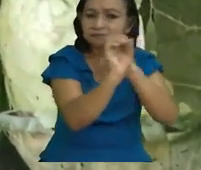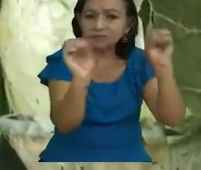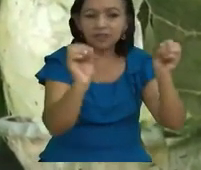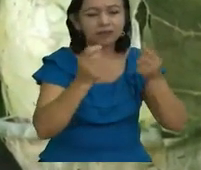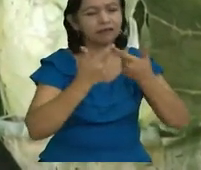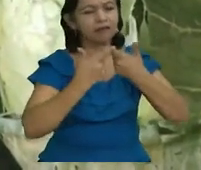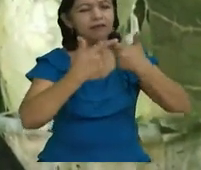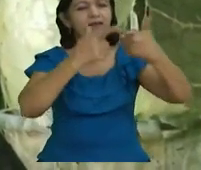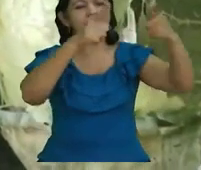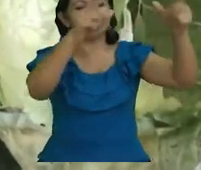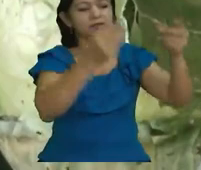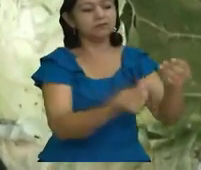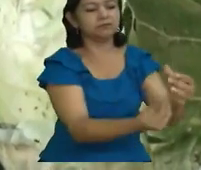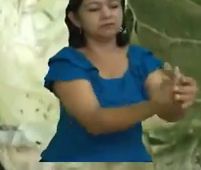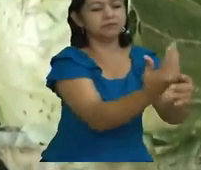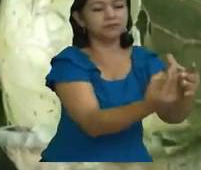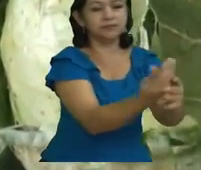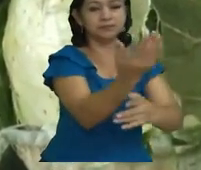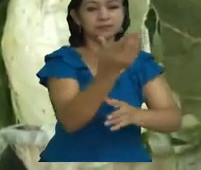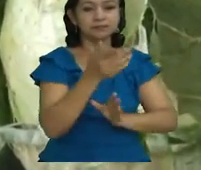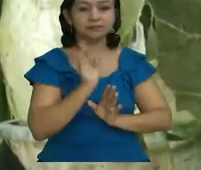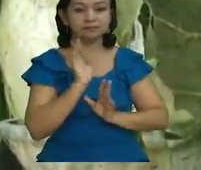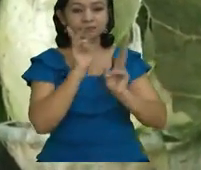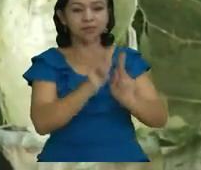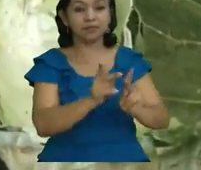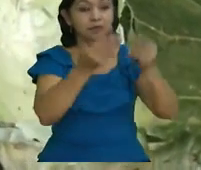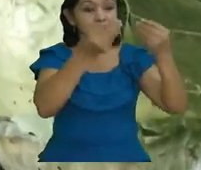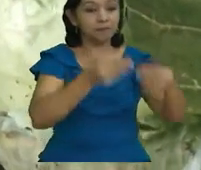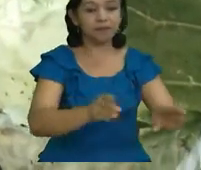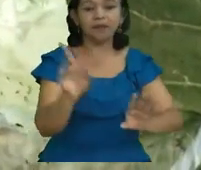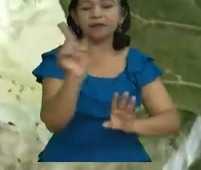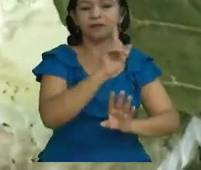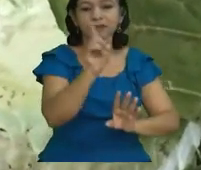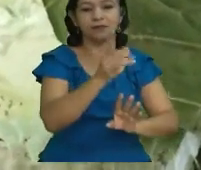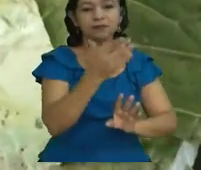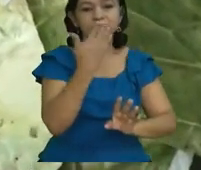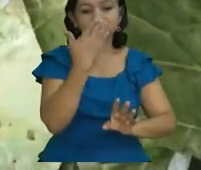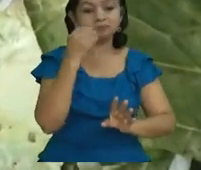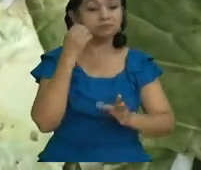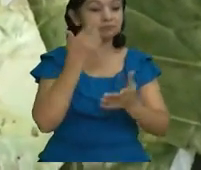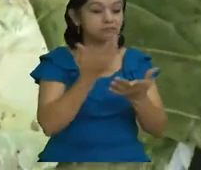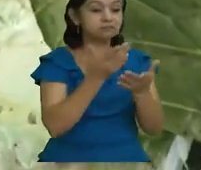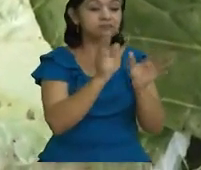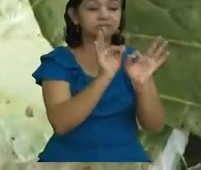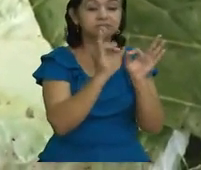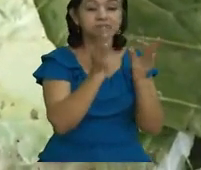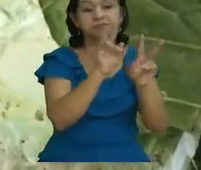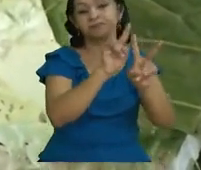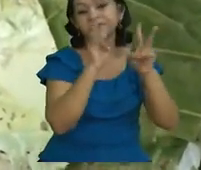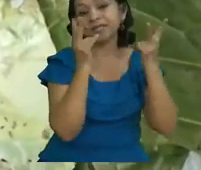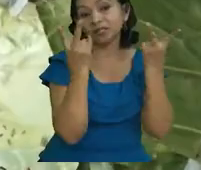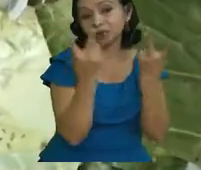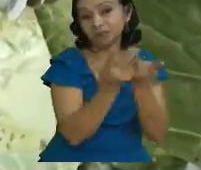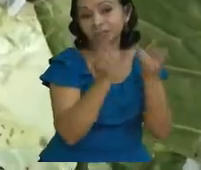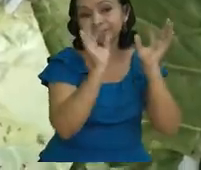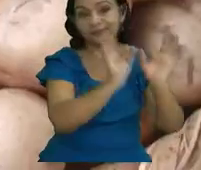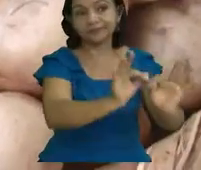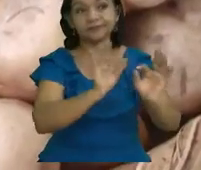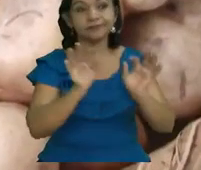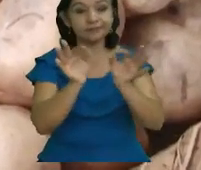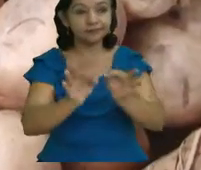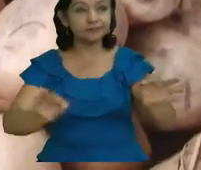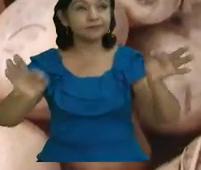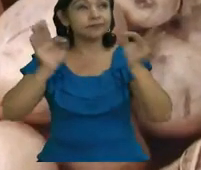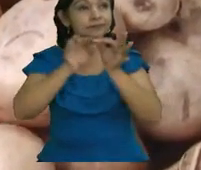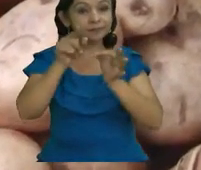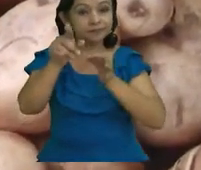despejado. Entonces garantizamos de que el productor no vaya a tener pérdida en ese proceso de crecimiento de la planta. Y es muy importante eso que usted